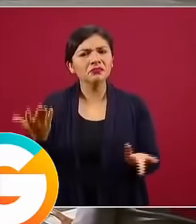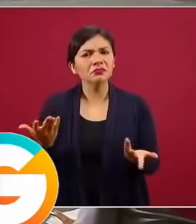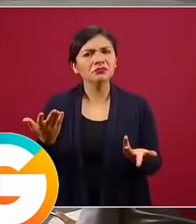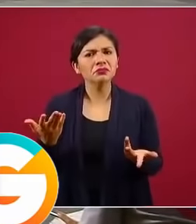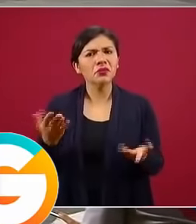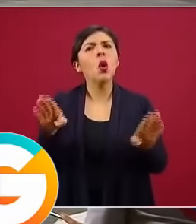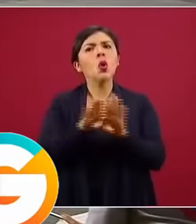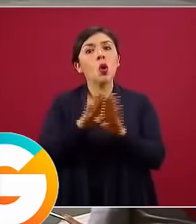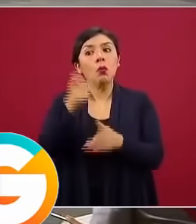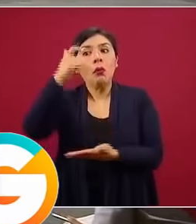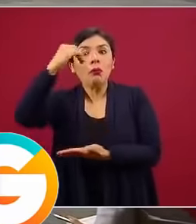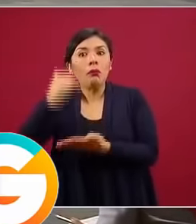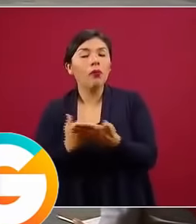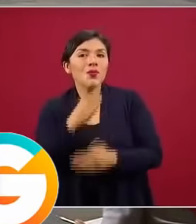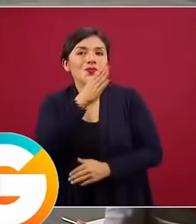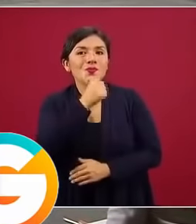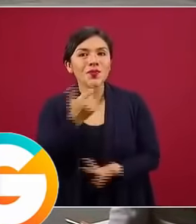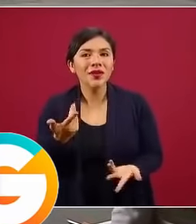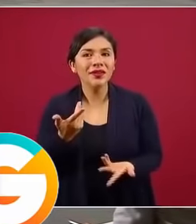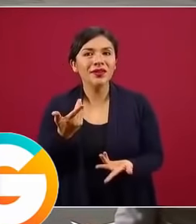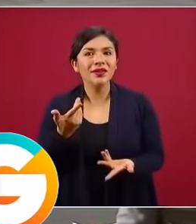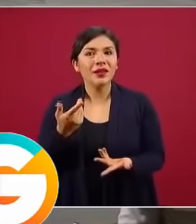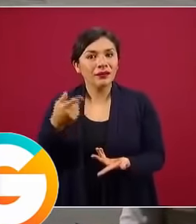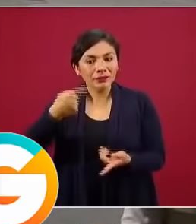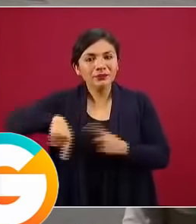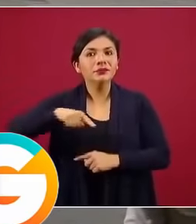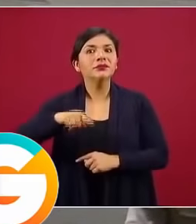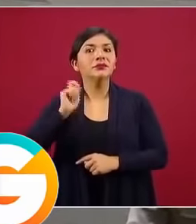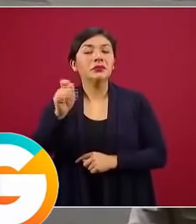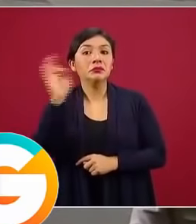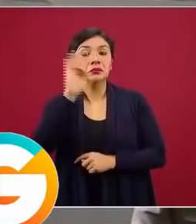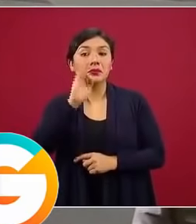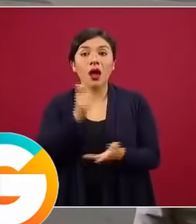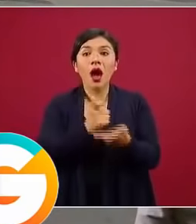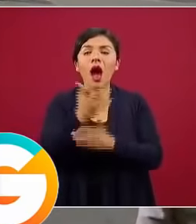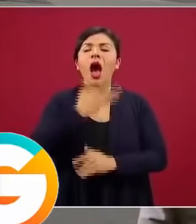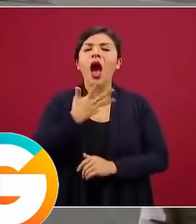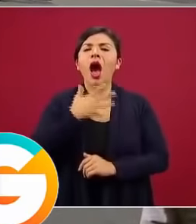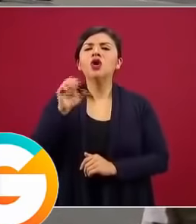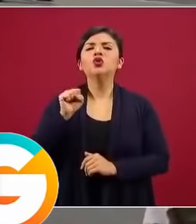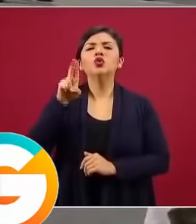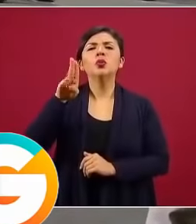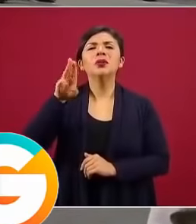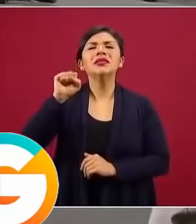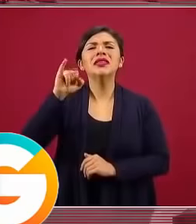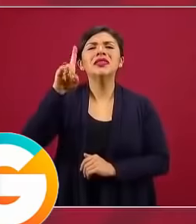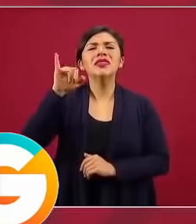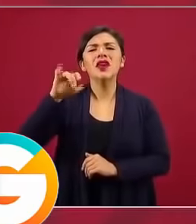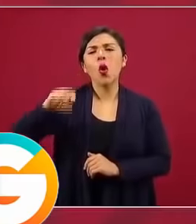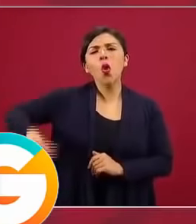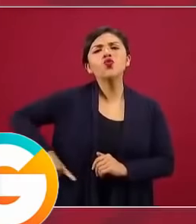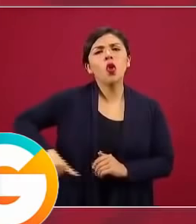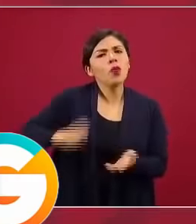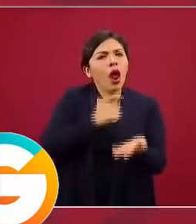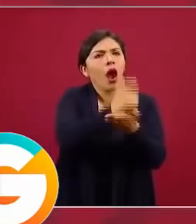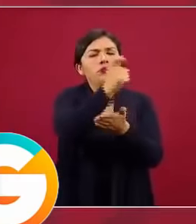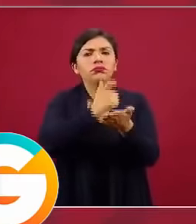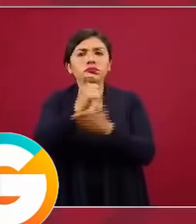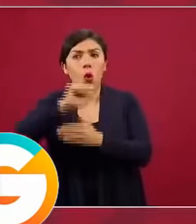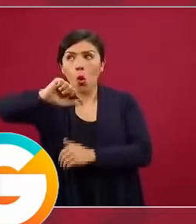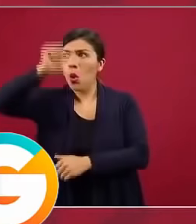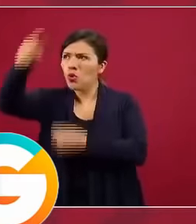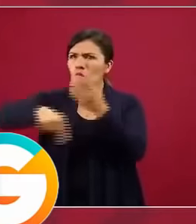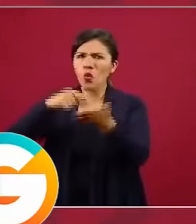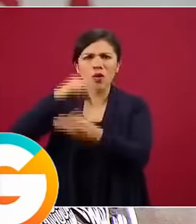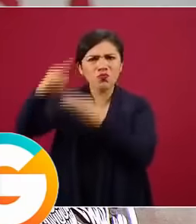¿Cómo lo iban a bajar si se les da un subsidio a estas empresas? Algo que no sucede en ninguna parte